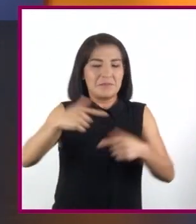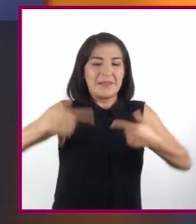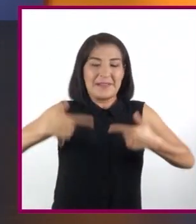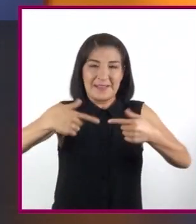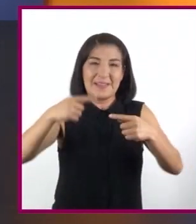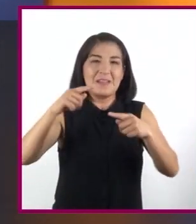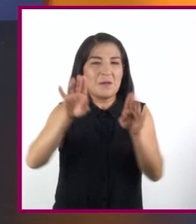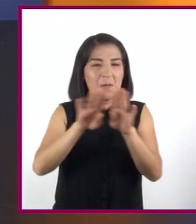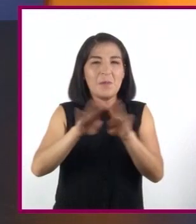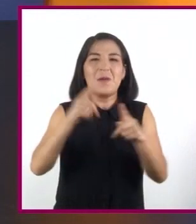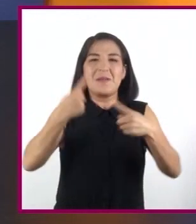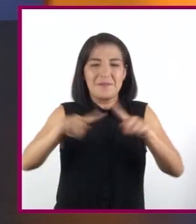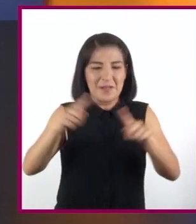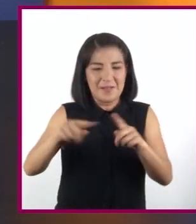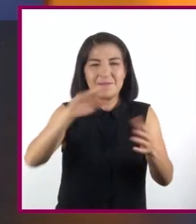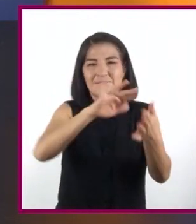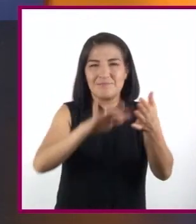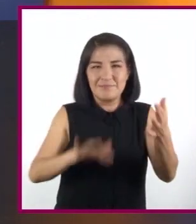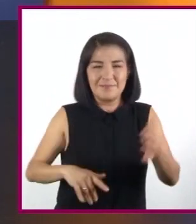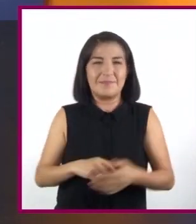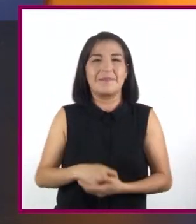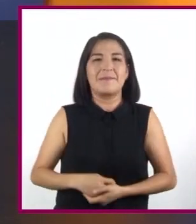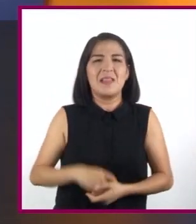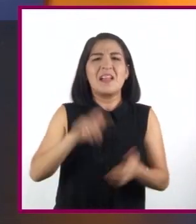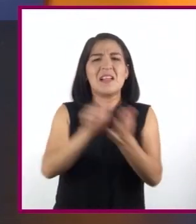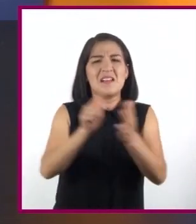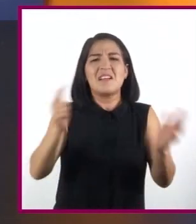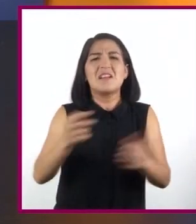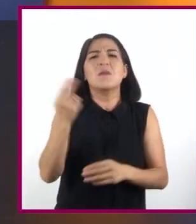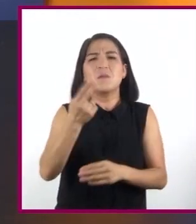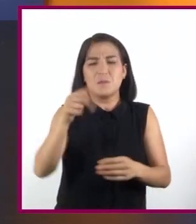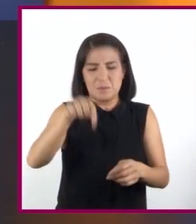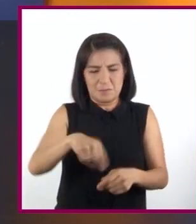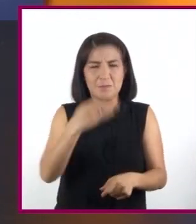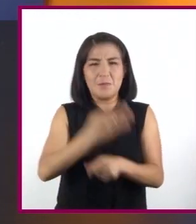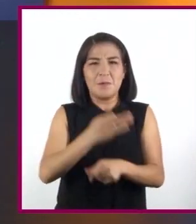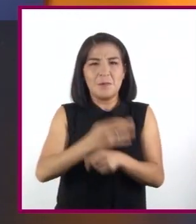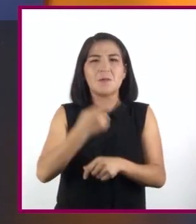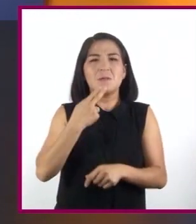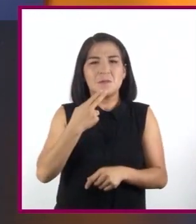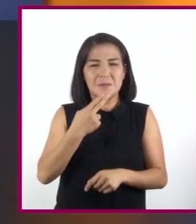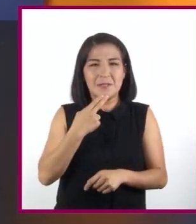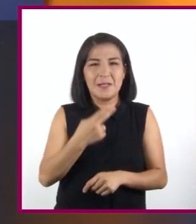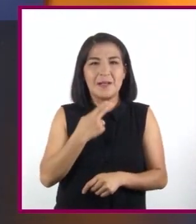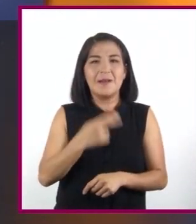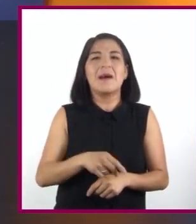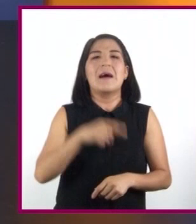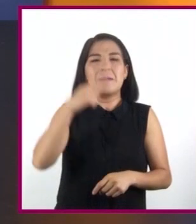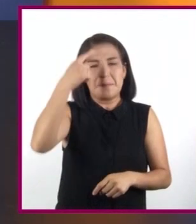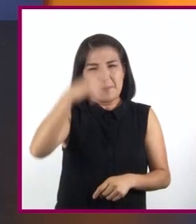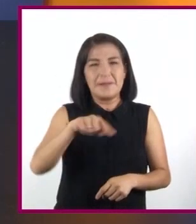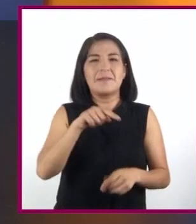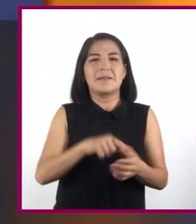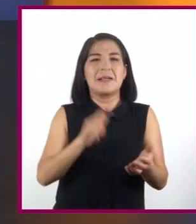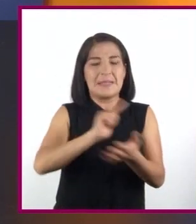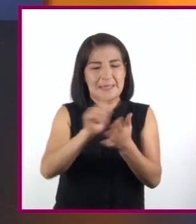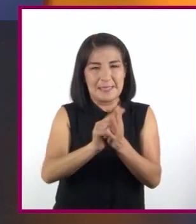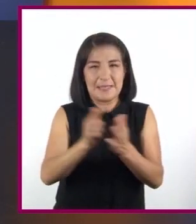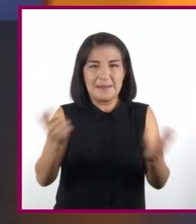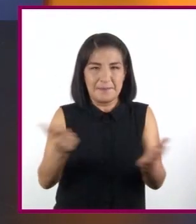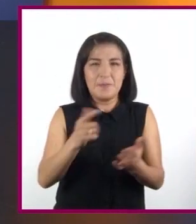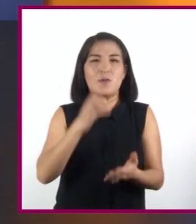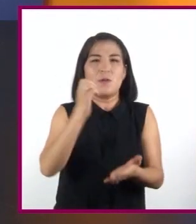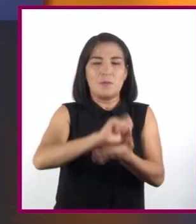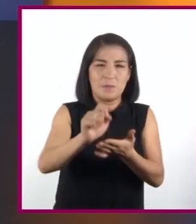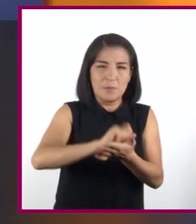narrativos, desde nuestros hogares. Los materiales que vamos a utilizar en esta sesión de Aventuras en el Tiempo son libreta de